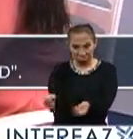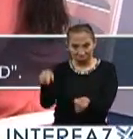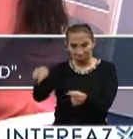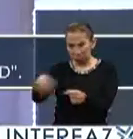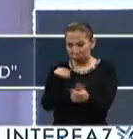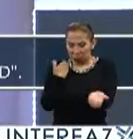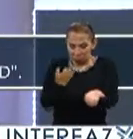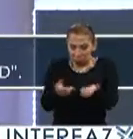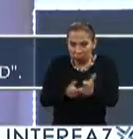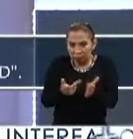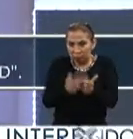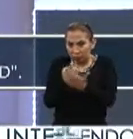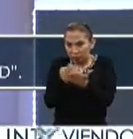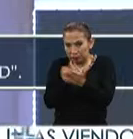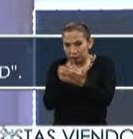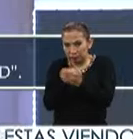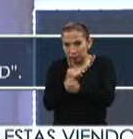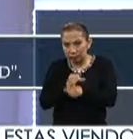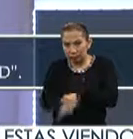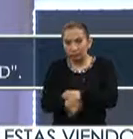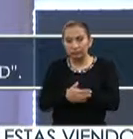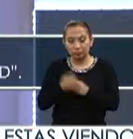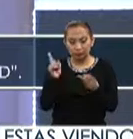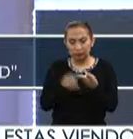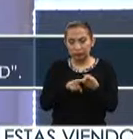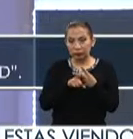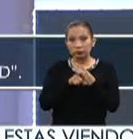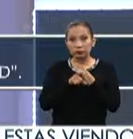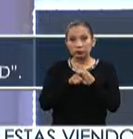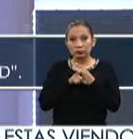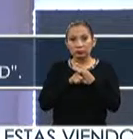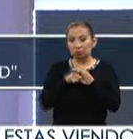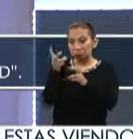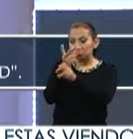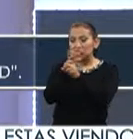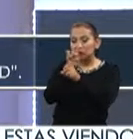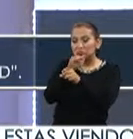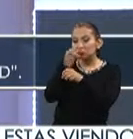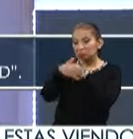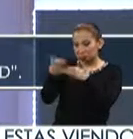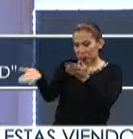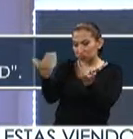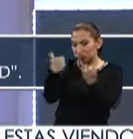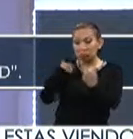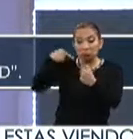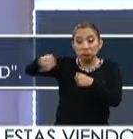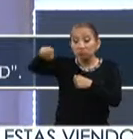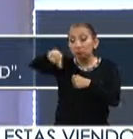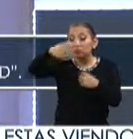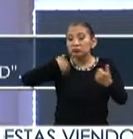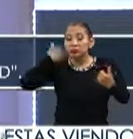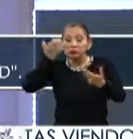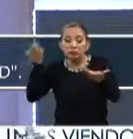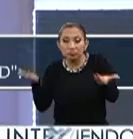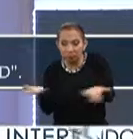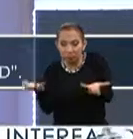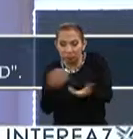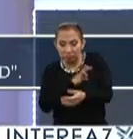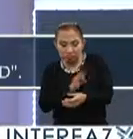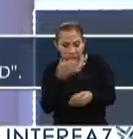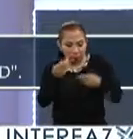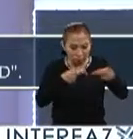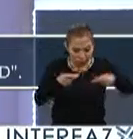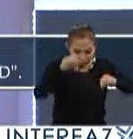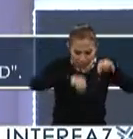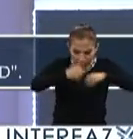mucho este ejercicio crítico de la información. Pues invitamos a que desarrollen, o al menos queremos aventurarnos a que se pueda